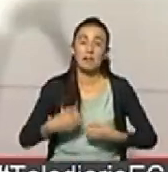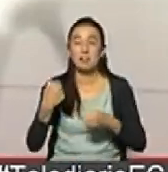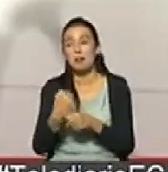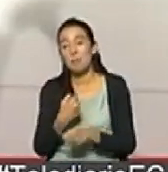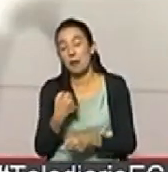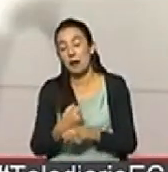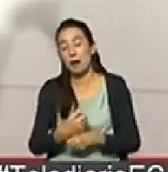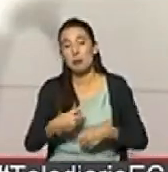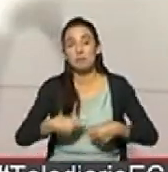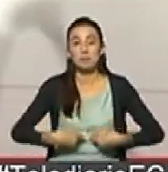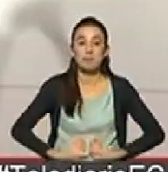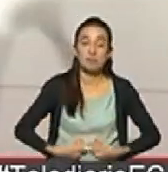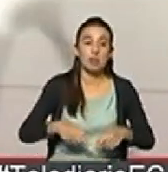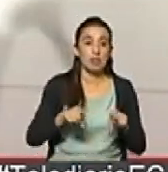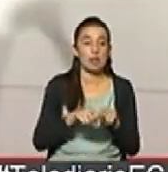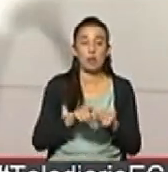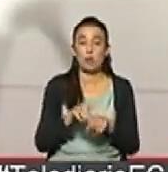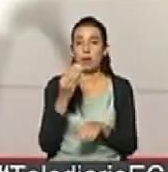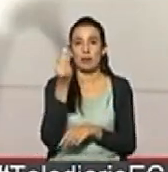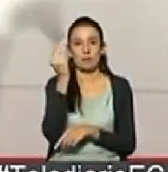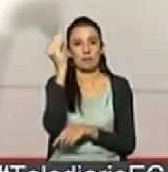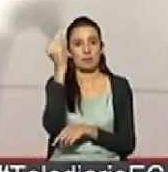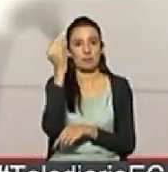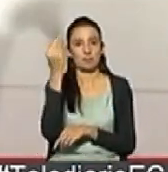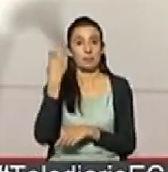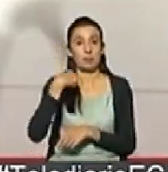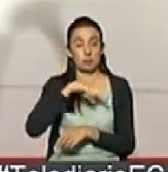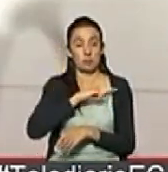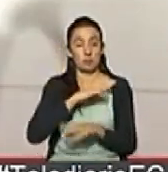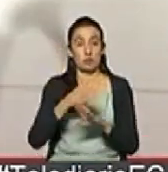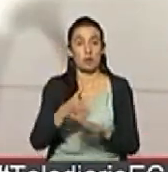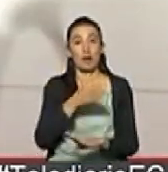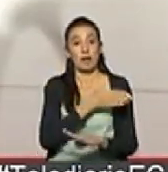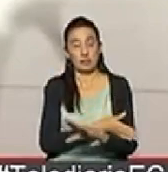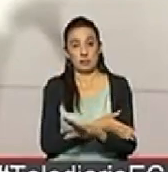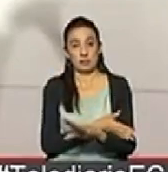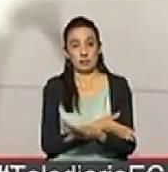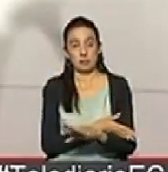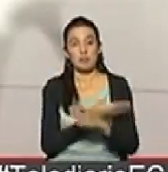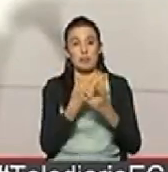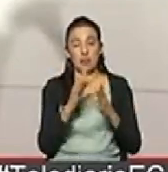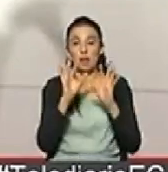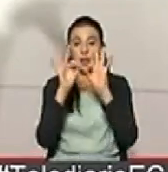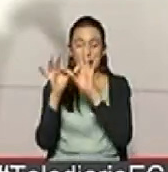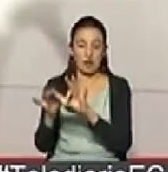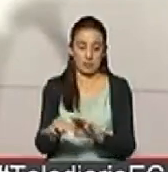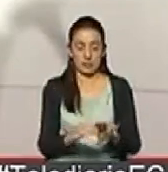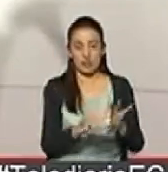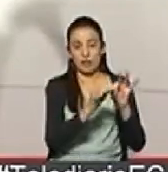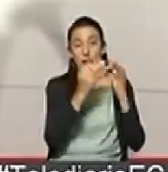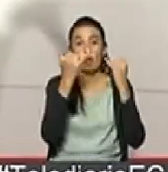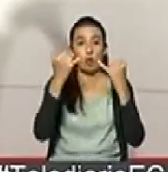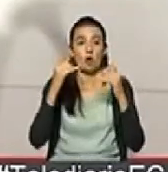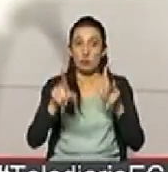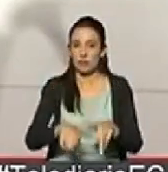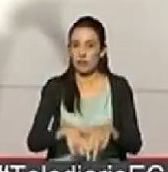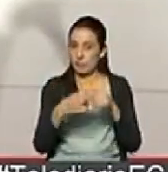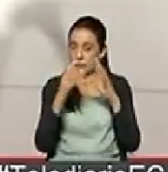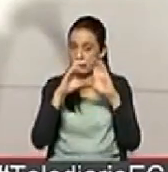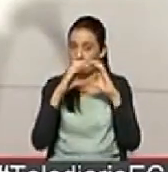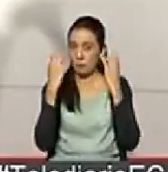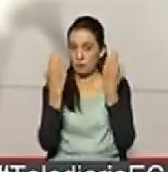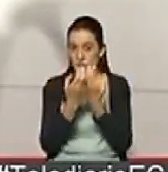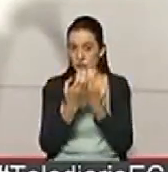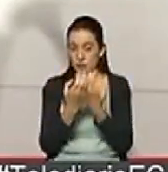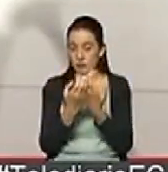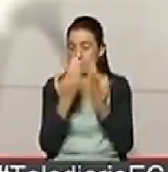Lo mismo sucede con los chicos. Por eso es que hay que prepararnos con un poquito de anticipación. Ya iniciamos hoy las clases, tal vez esto hubiera sido un